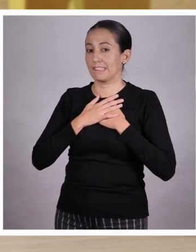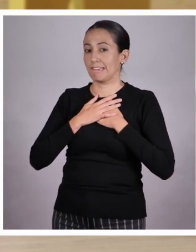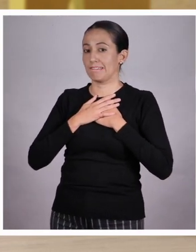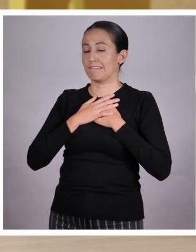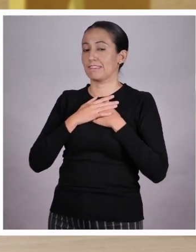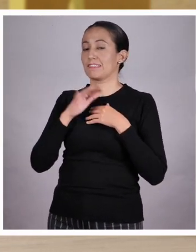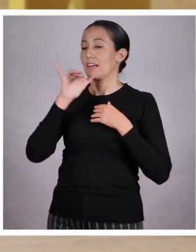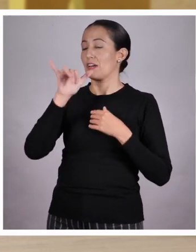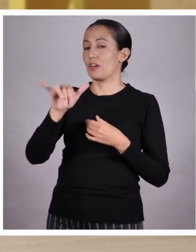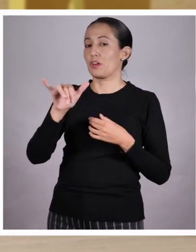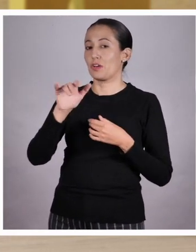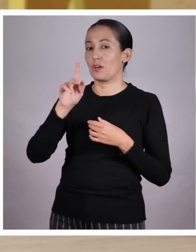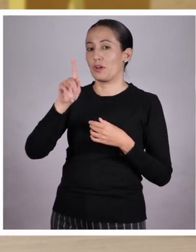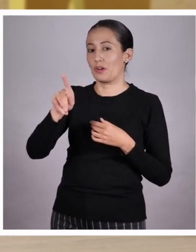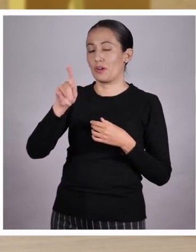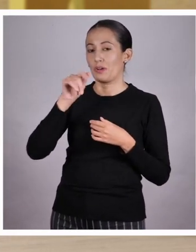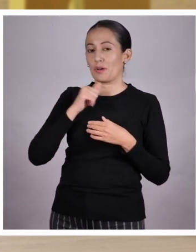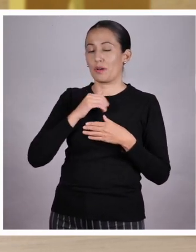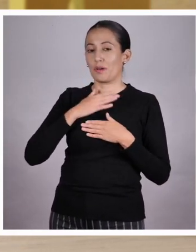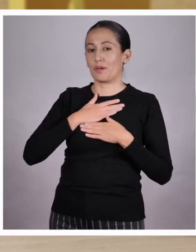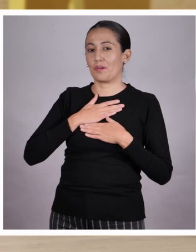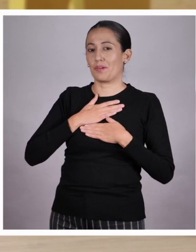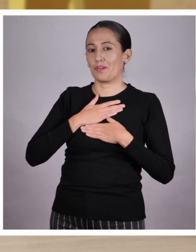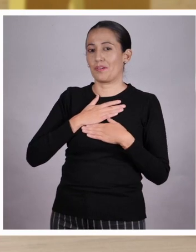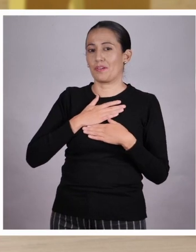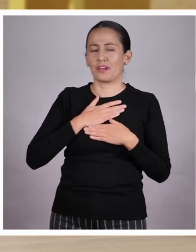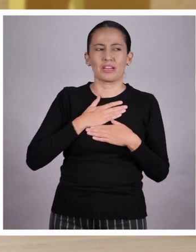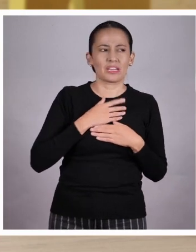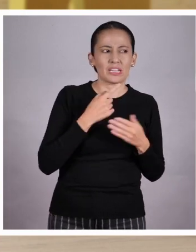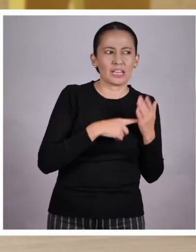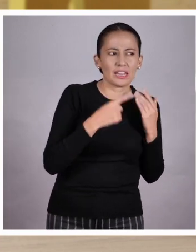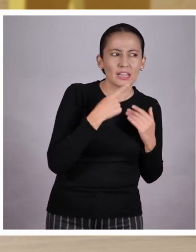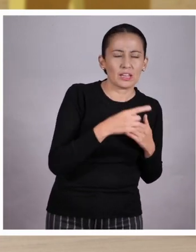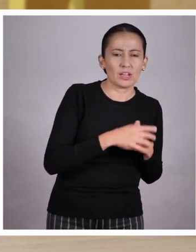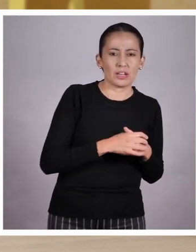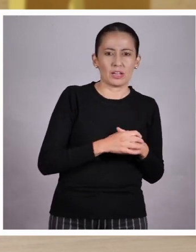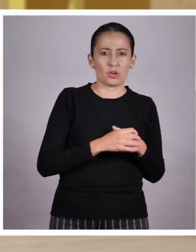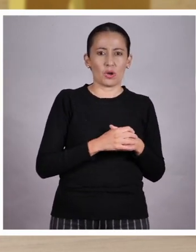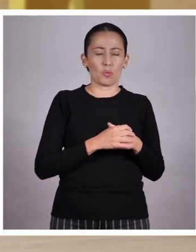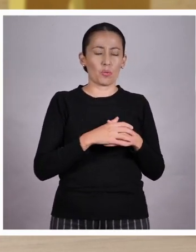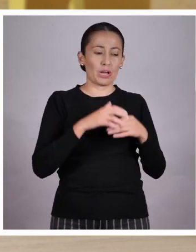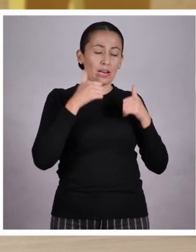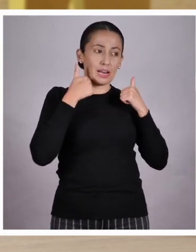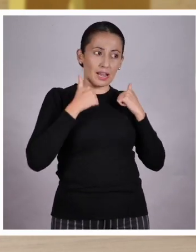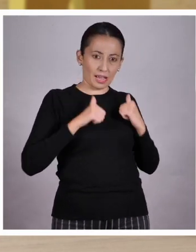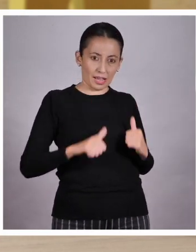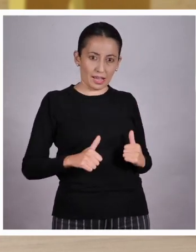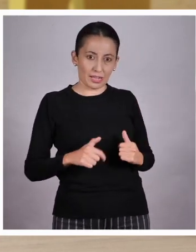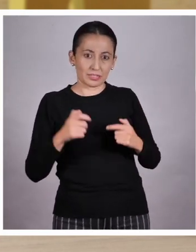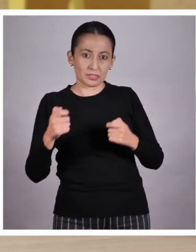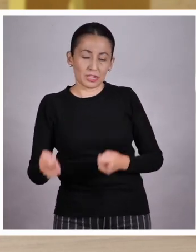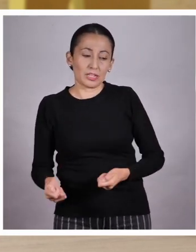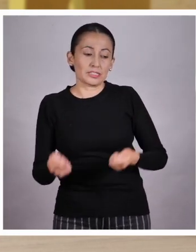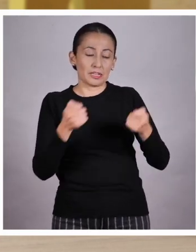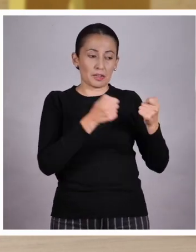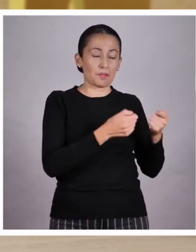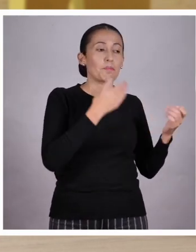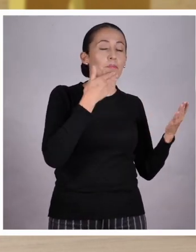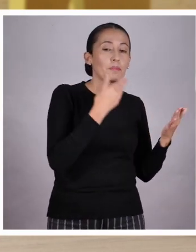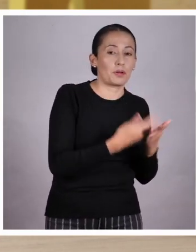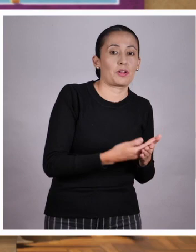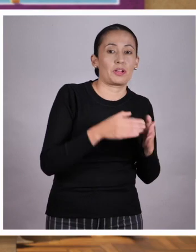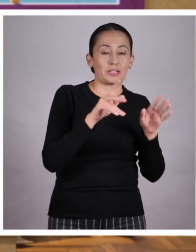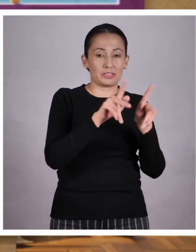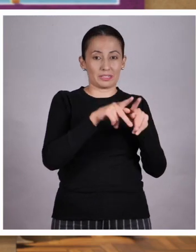Yupa y Charney por el periódico. Ay. ¿Qué dijo, tío? Ah, que dice que su abuela nos agradece por